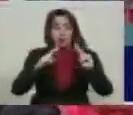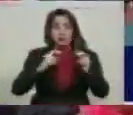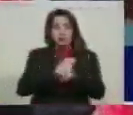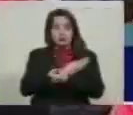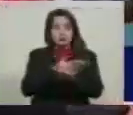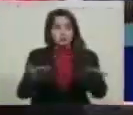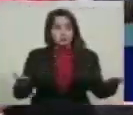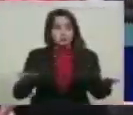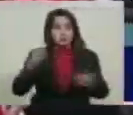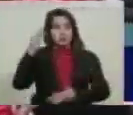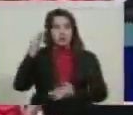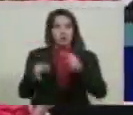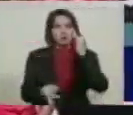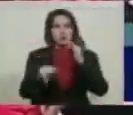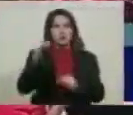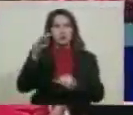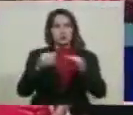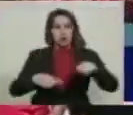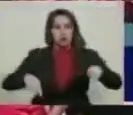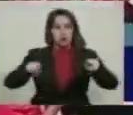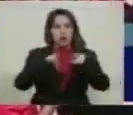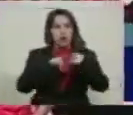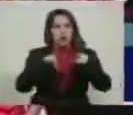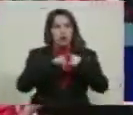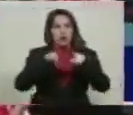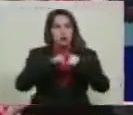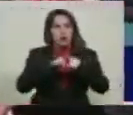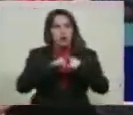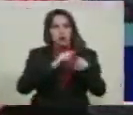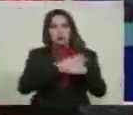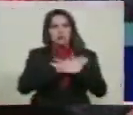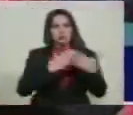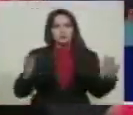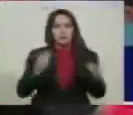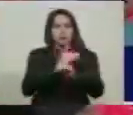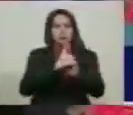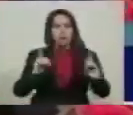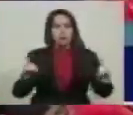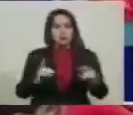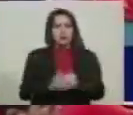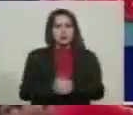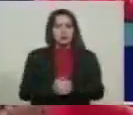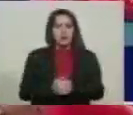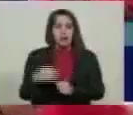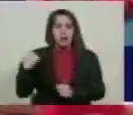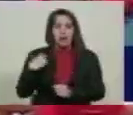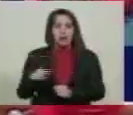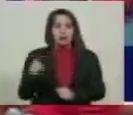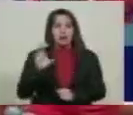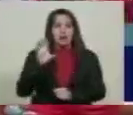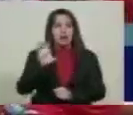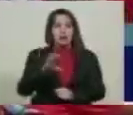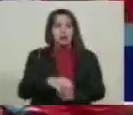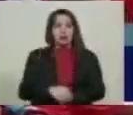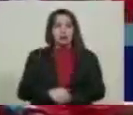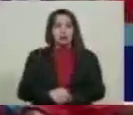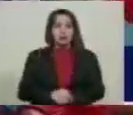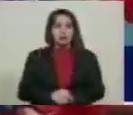justicia, de igualdad y la única garantía de democracia que tiene nuestra patria. Somos